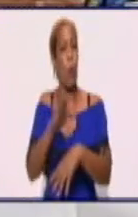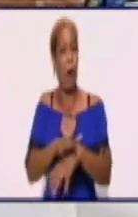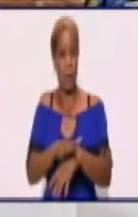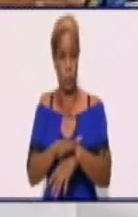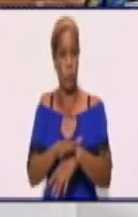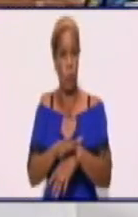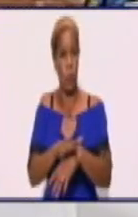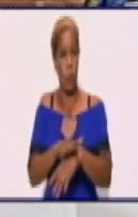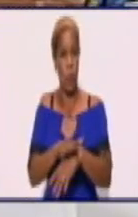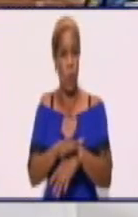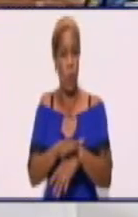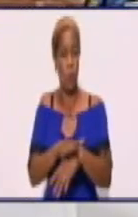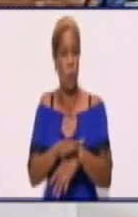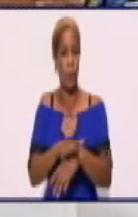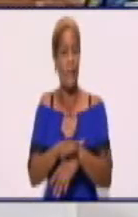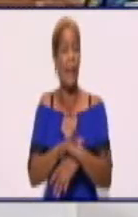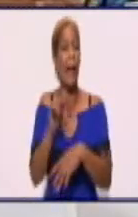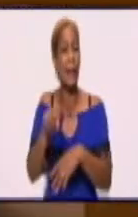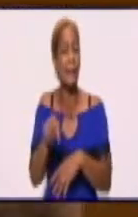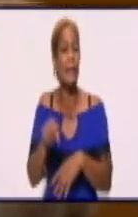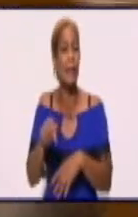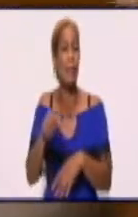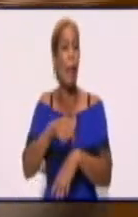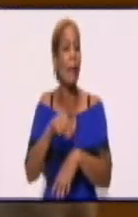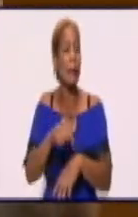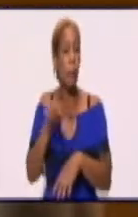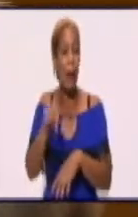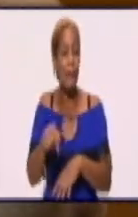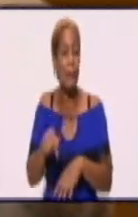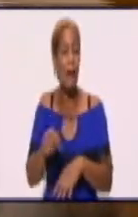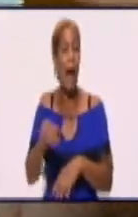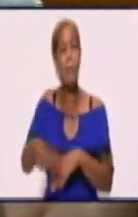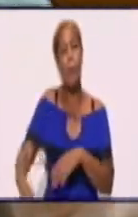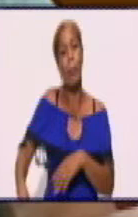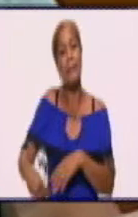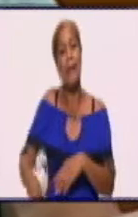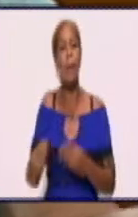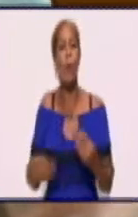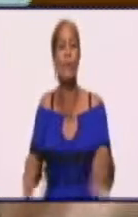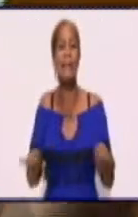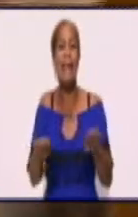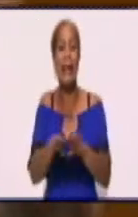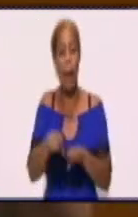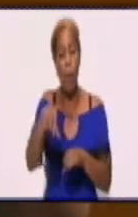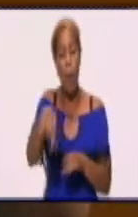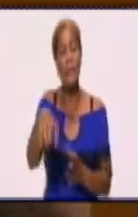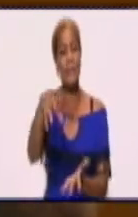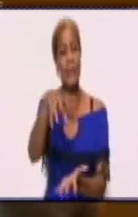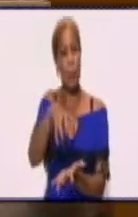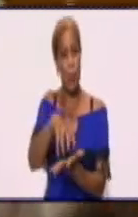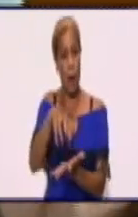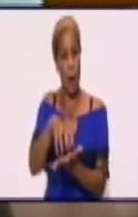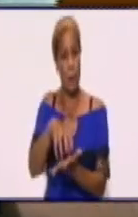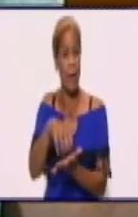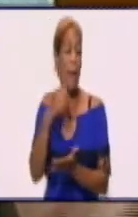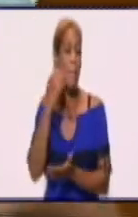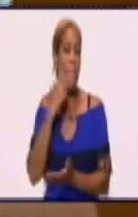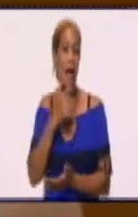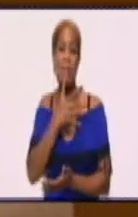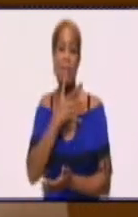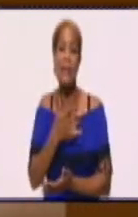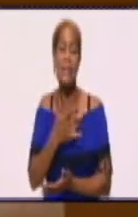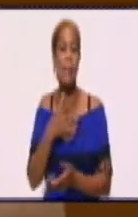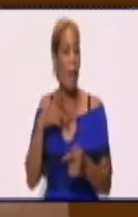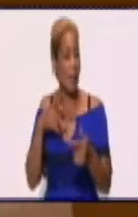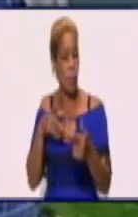toda esa área, se aísla, pues es más fácil para trabajarlo y más fácil para cortar la cadena de